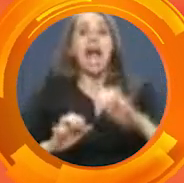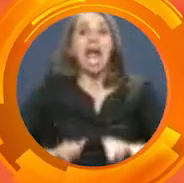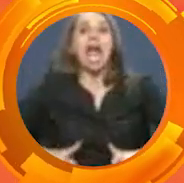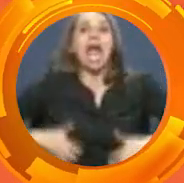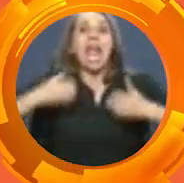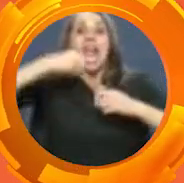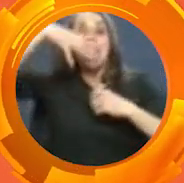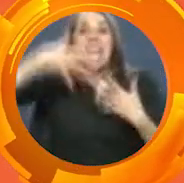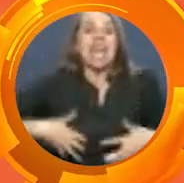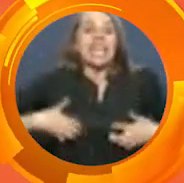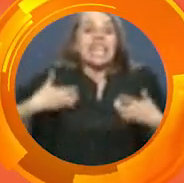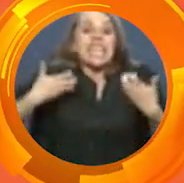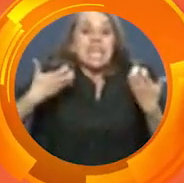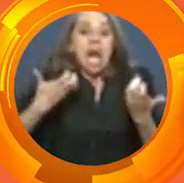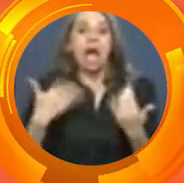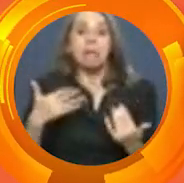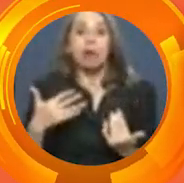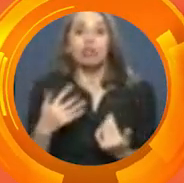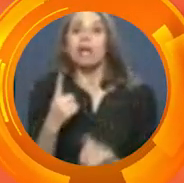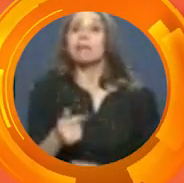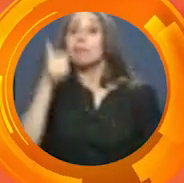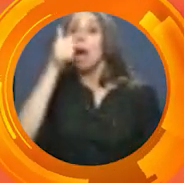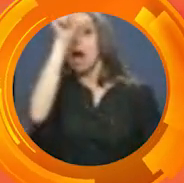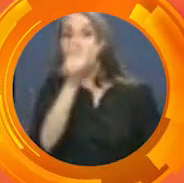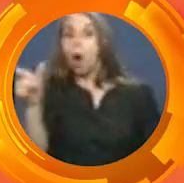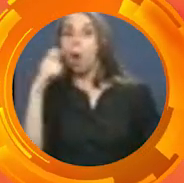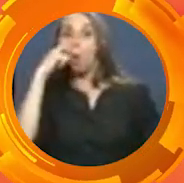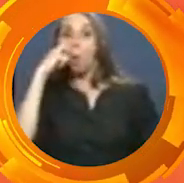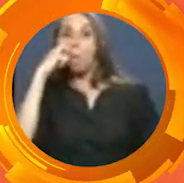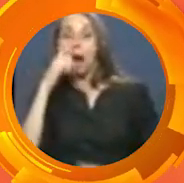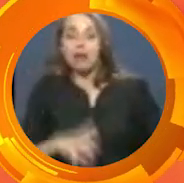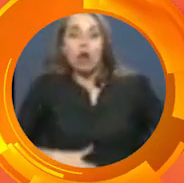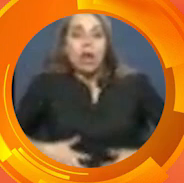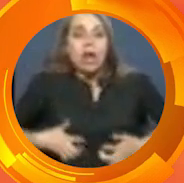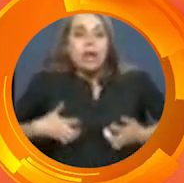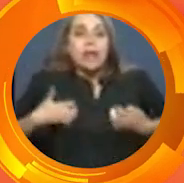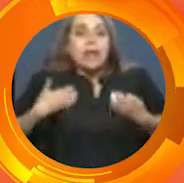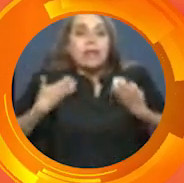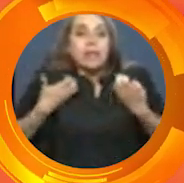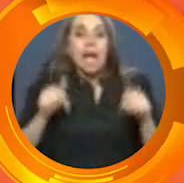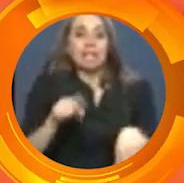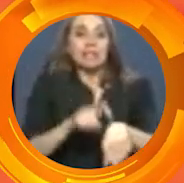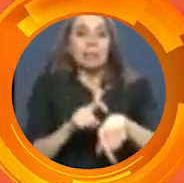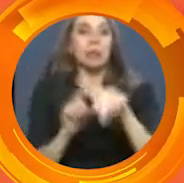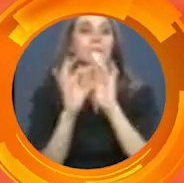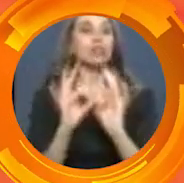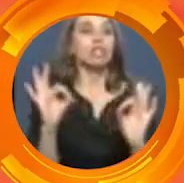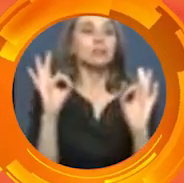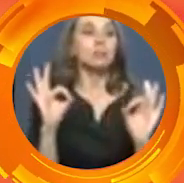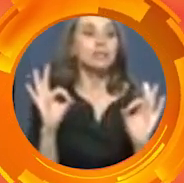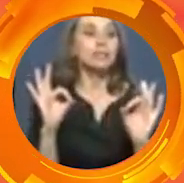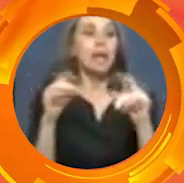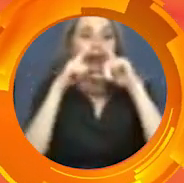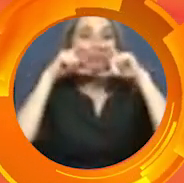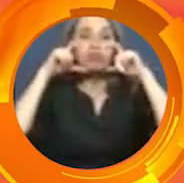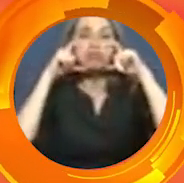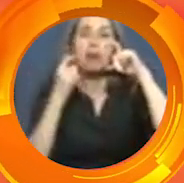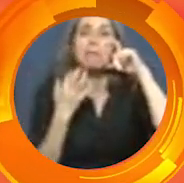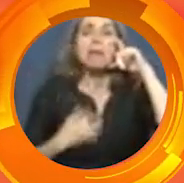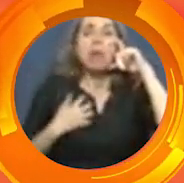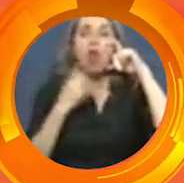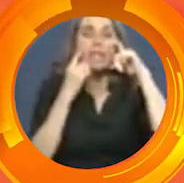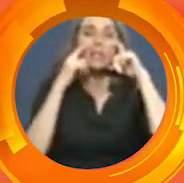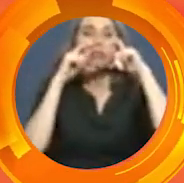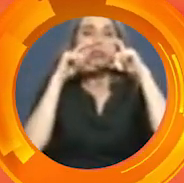la energía del ser humano? Además, todavía, en estos momentos especiales, aunque moleste la mascarilla, hay